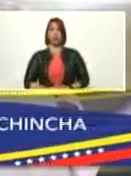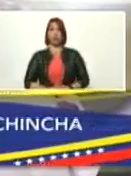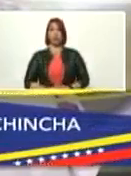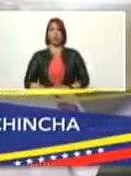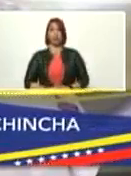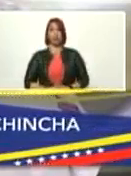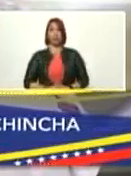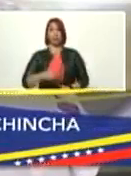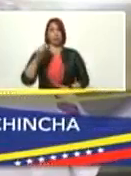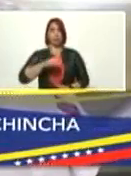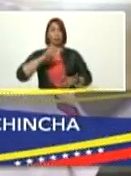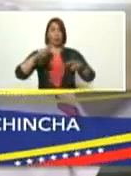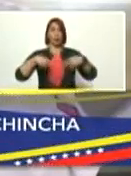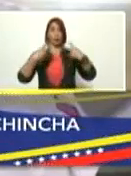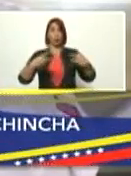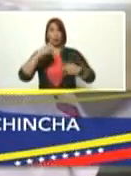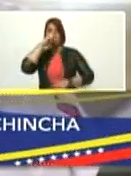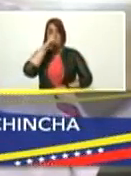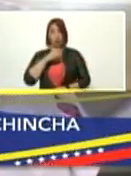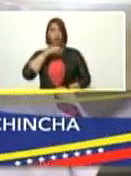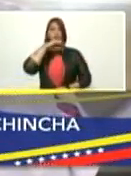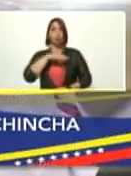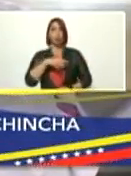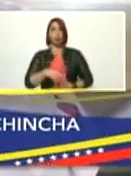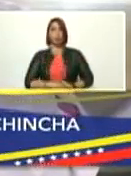de esta nueva época histórica